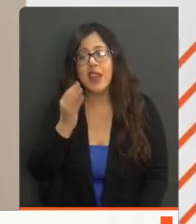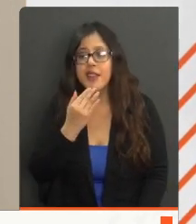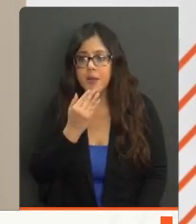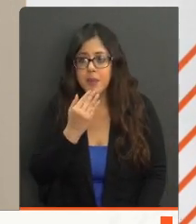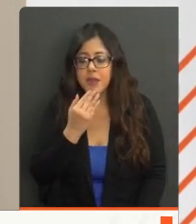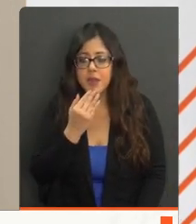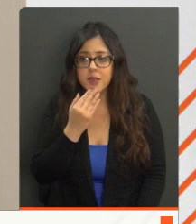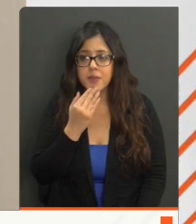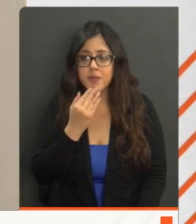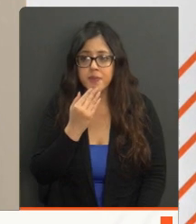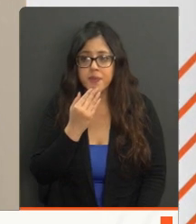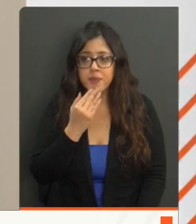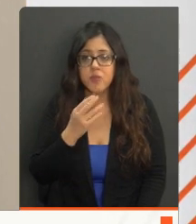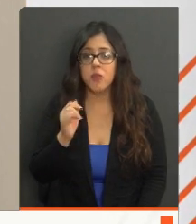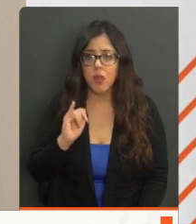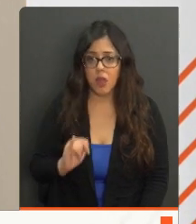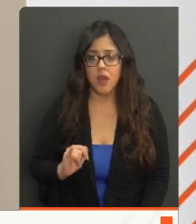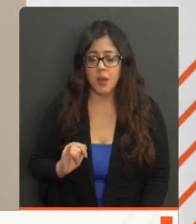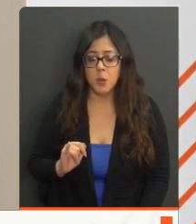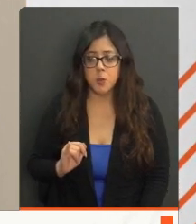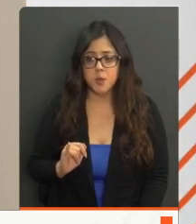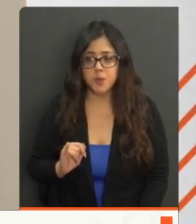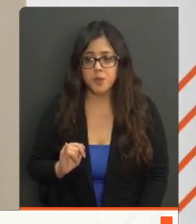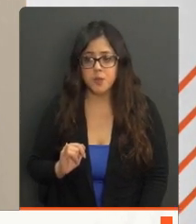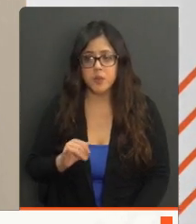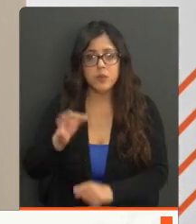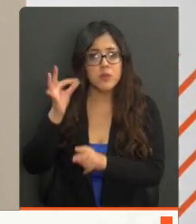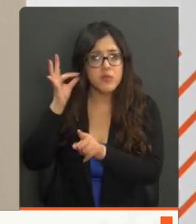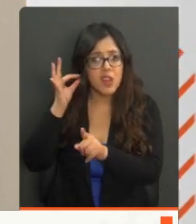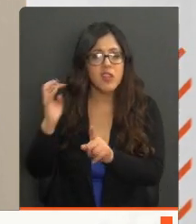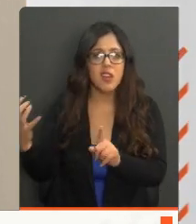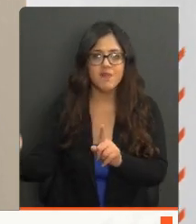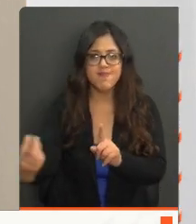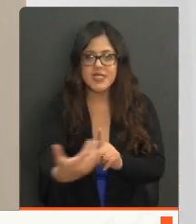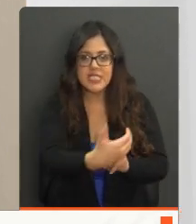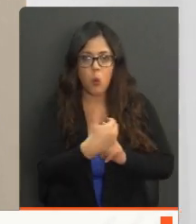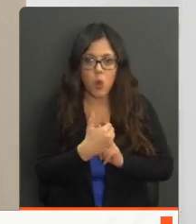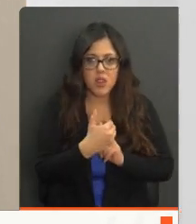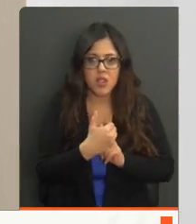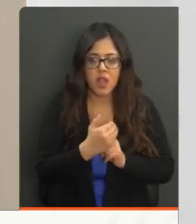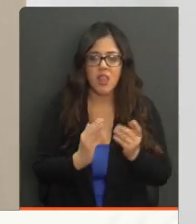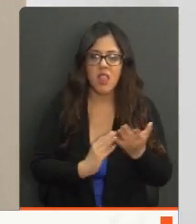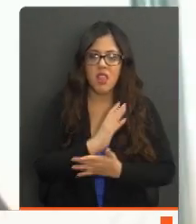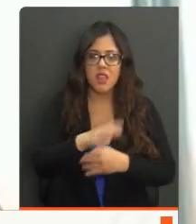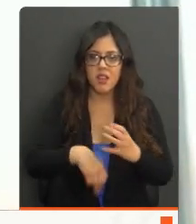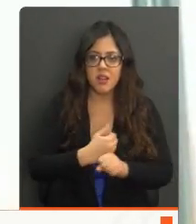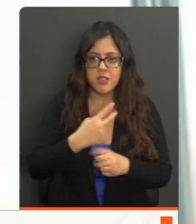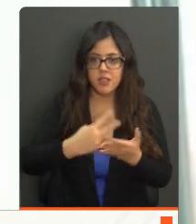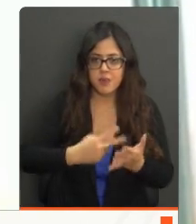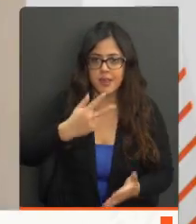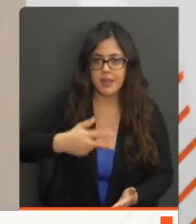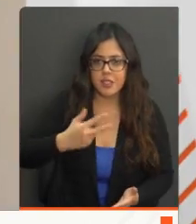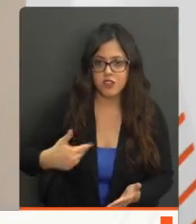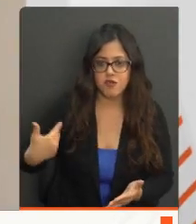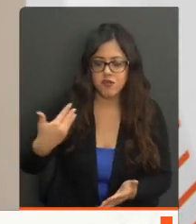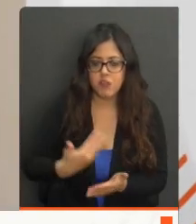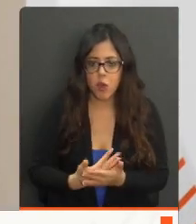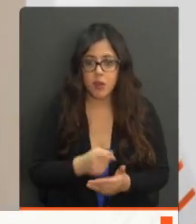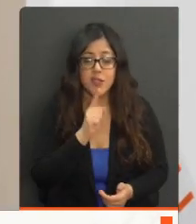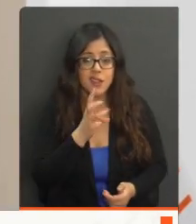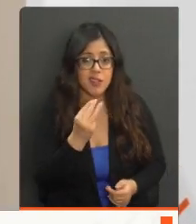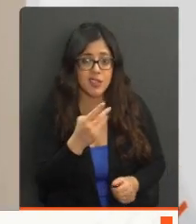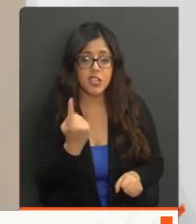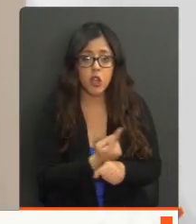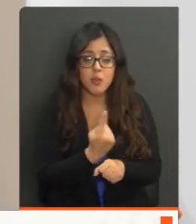pues que se iba mente ésta se encontraba privada de su libertad desde el año 2018 teletrece conversó con la fiscal